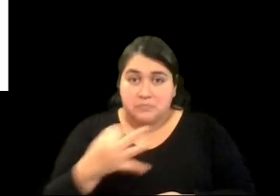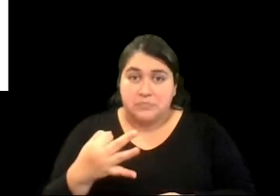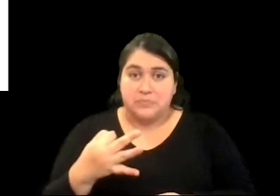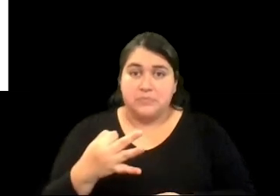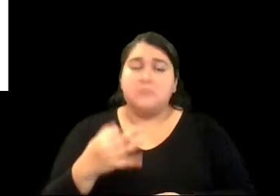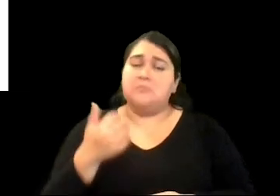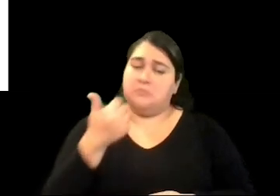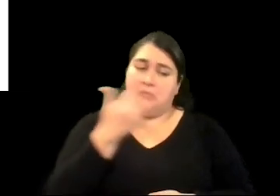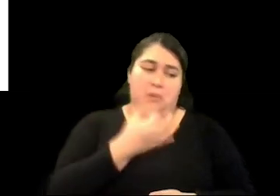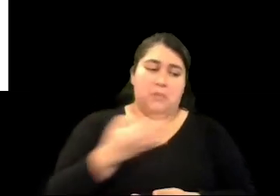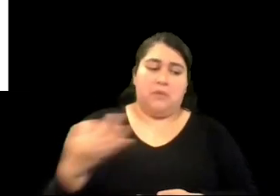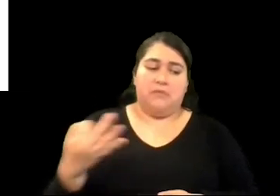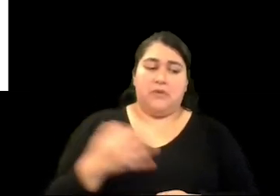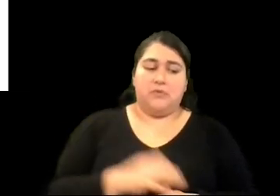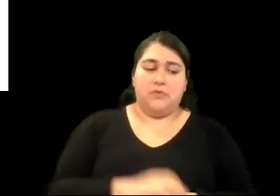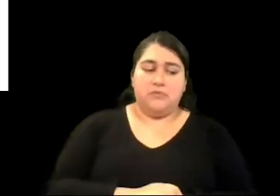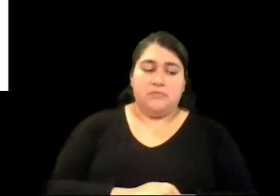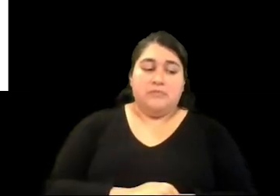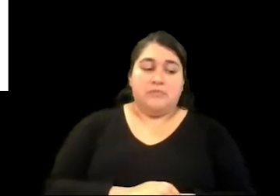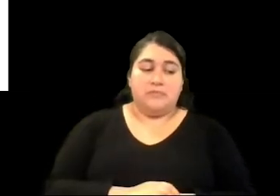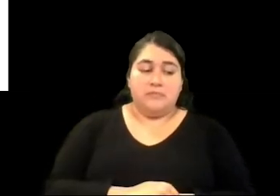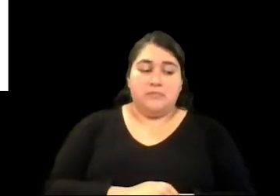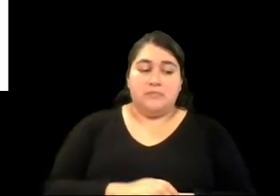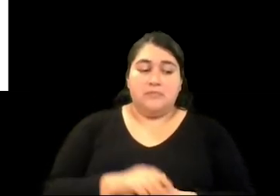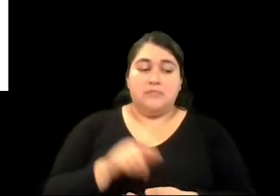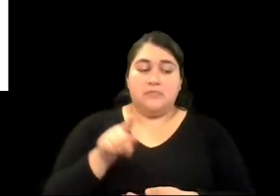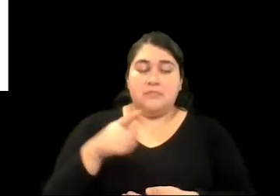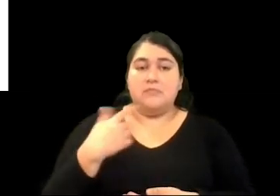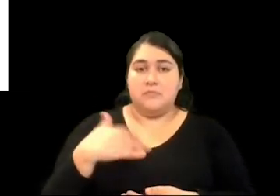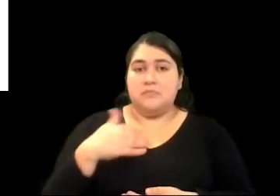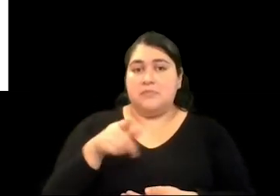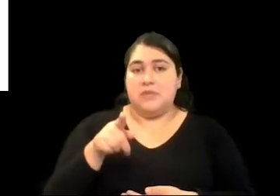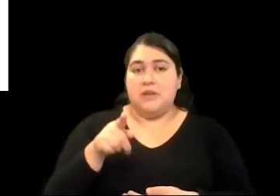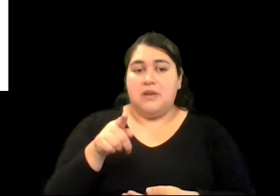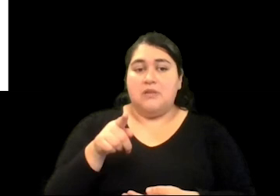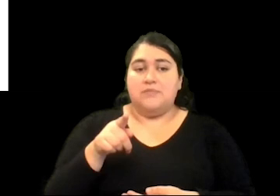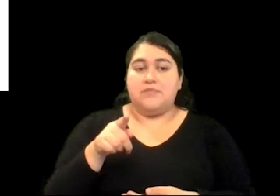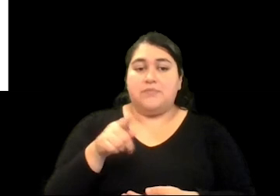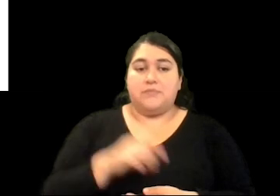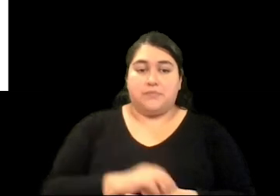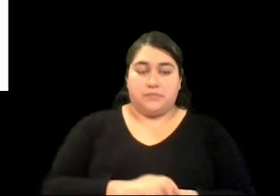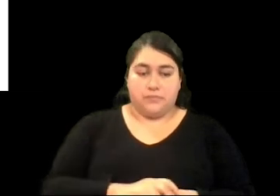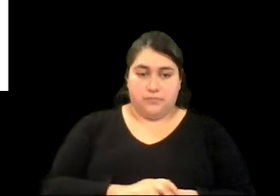Perfecto, Eh, Matías. yo tengo habilitado el micrófono.